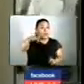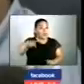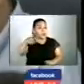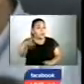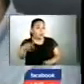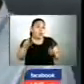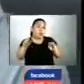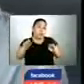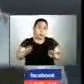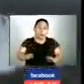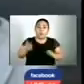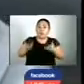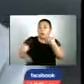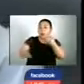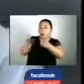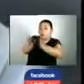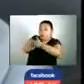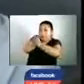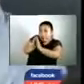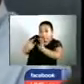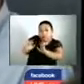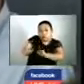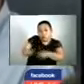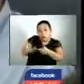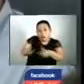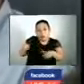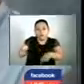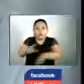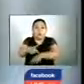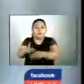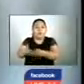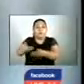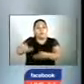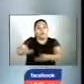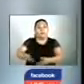también podría solicitar la libertad anticipada.